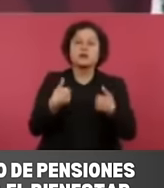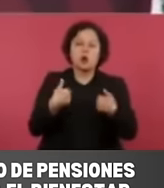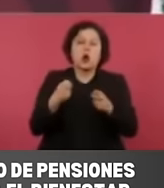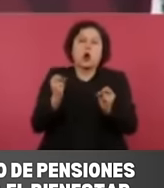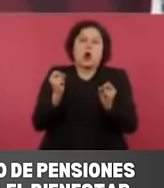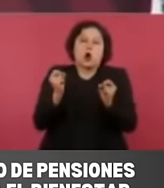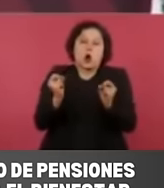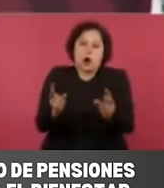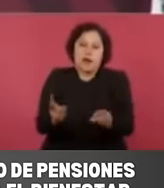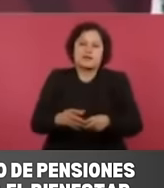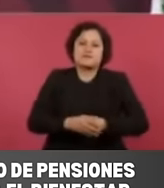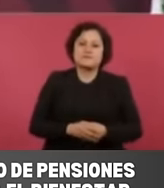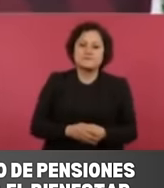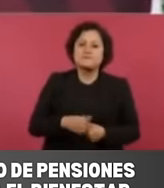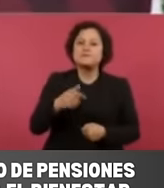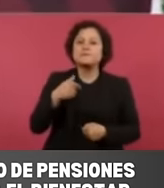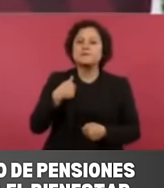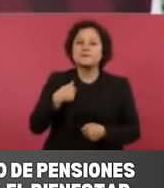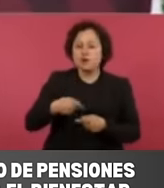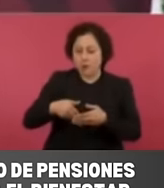Zedillo